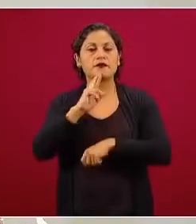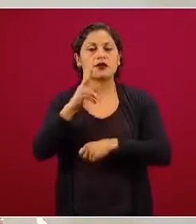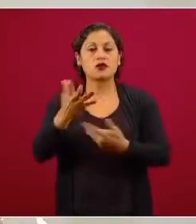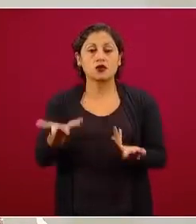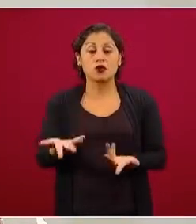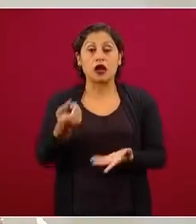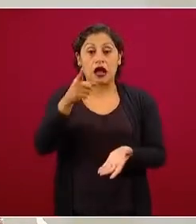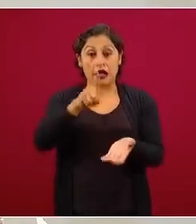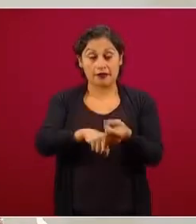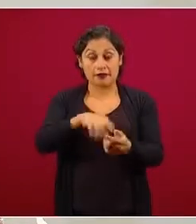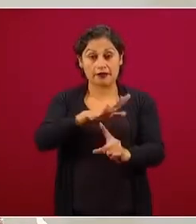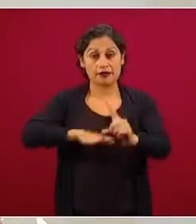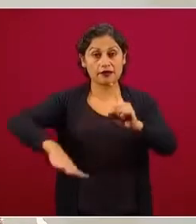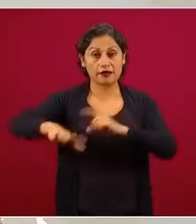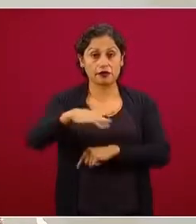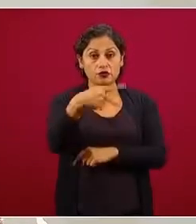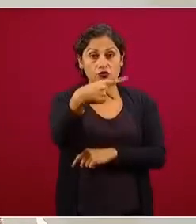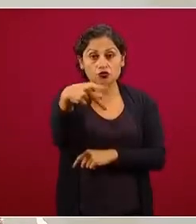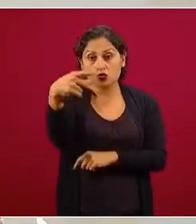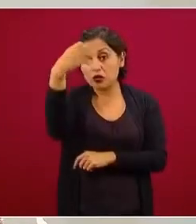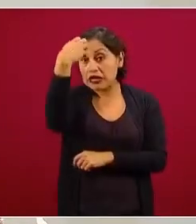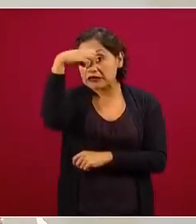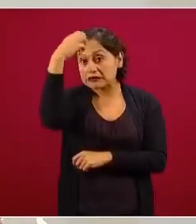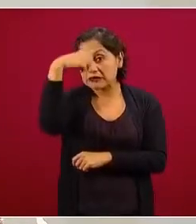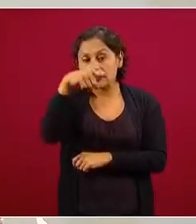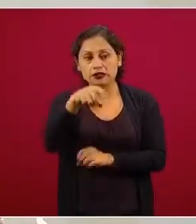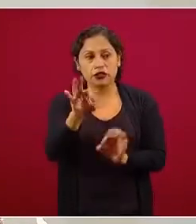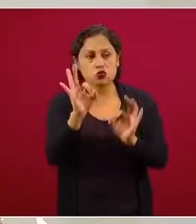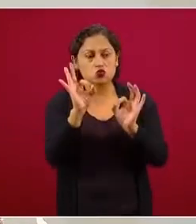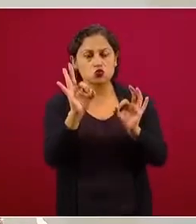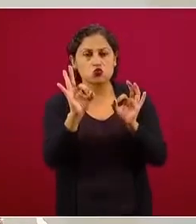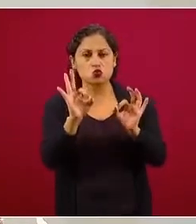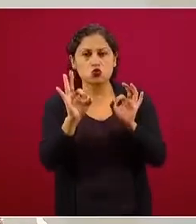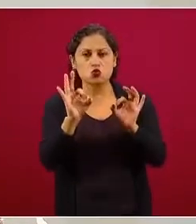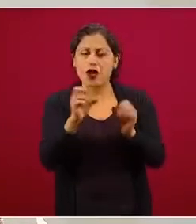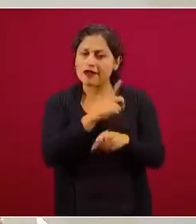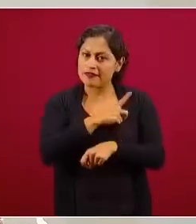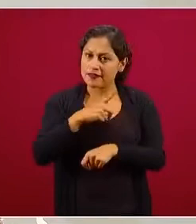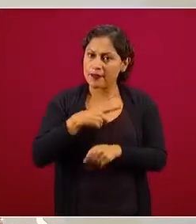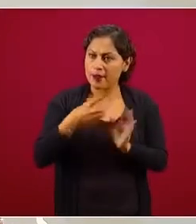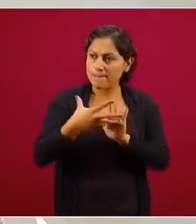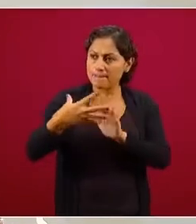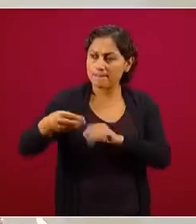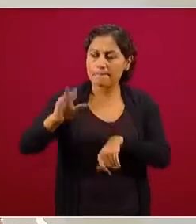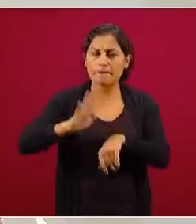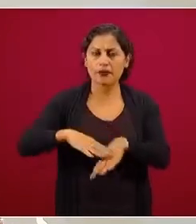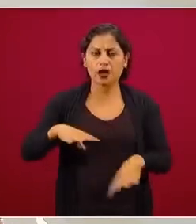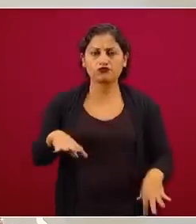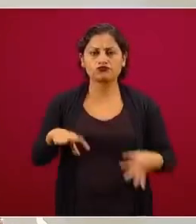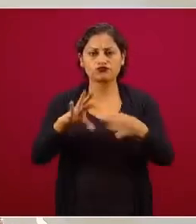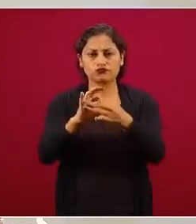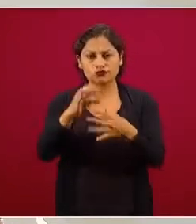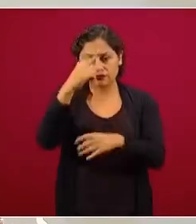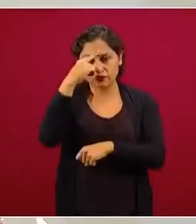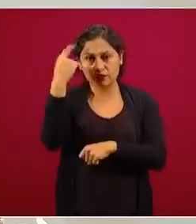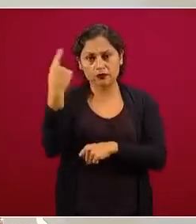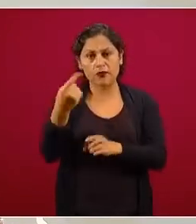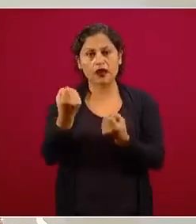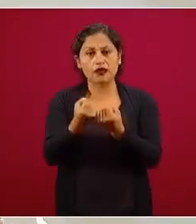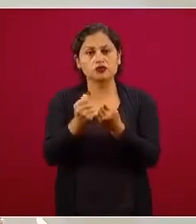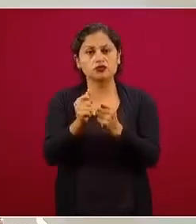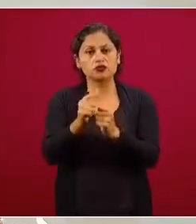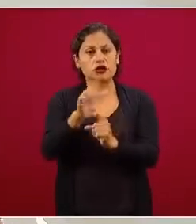aquellas experiencias que se requieren multiplicar por lo fuerte de sus lazos y de sus trazos en la construcción del tejido